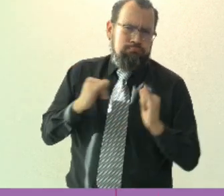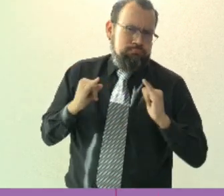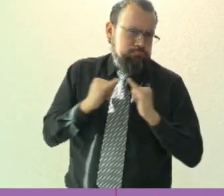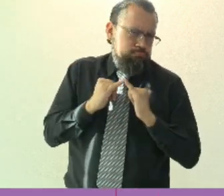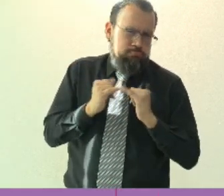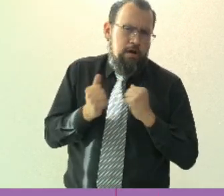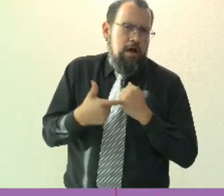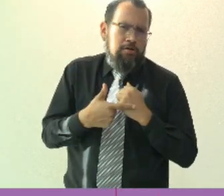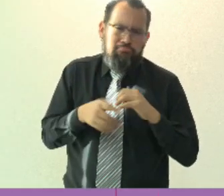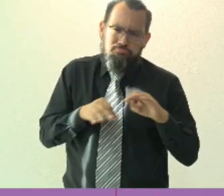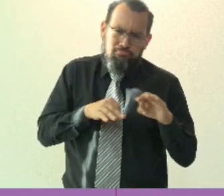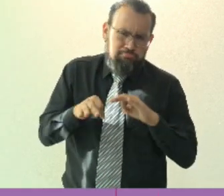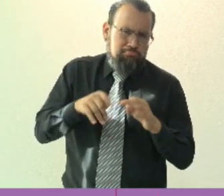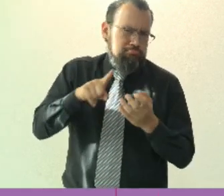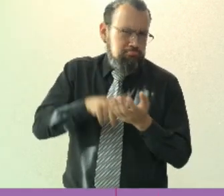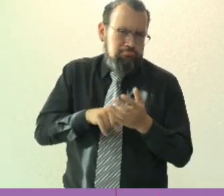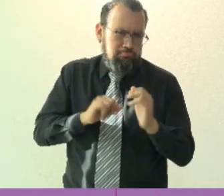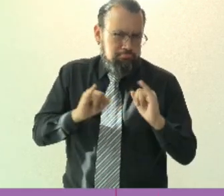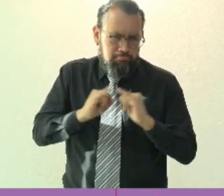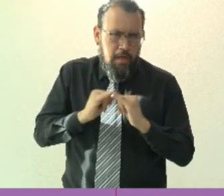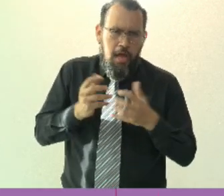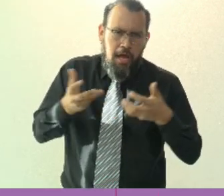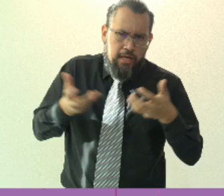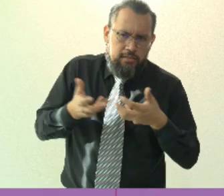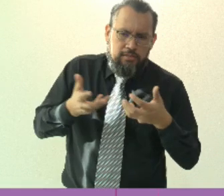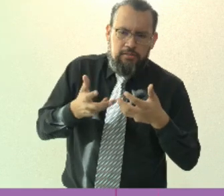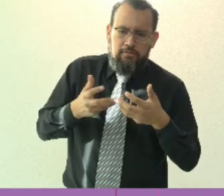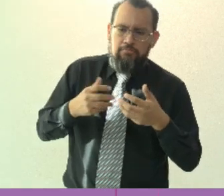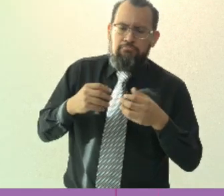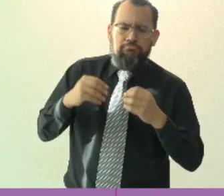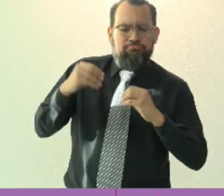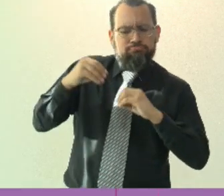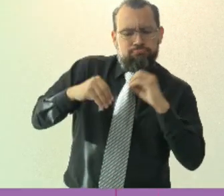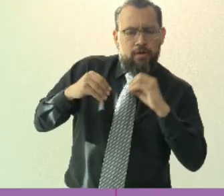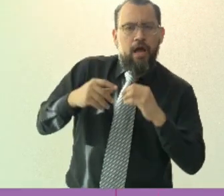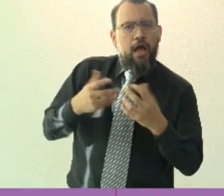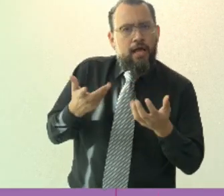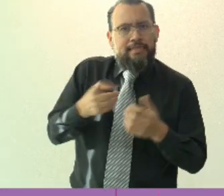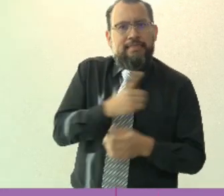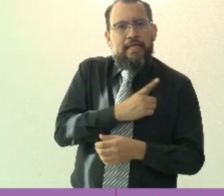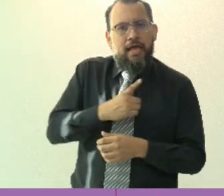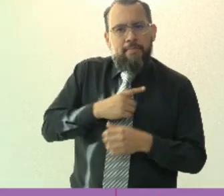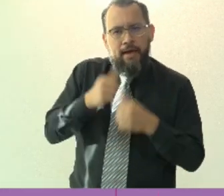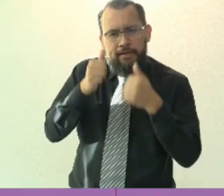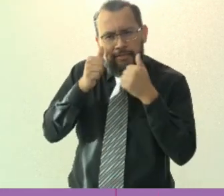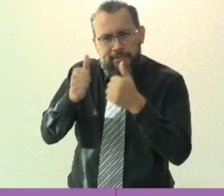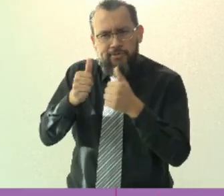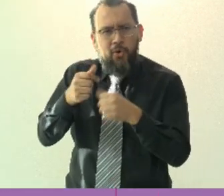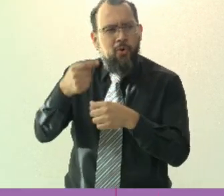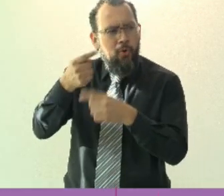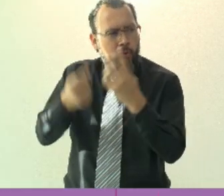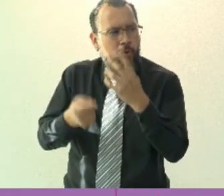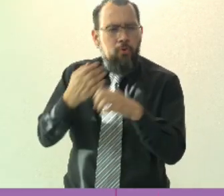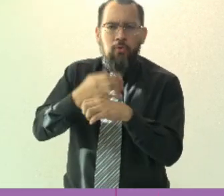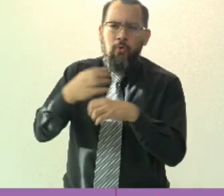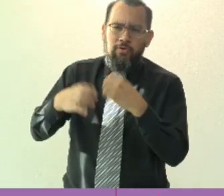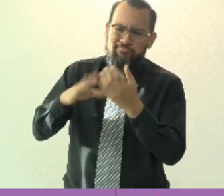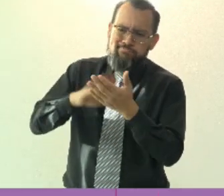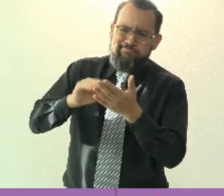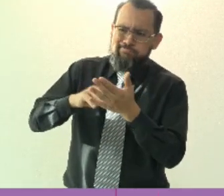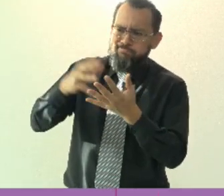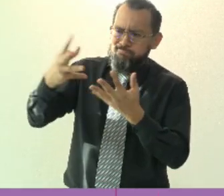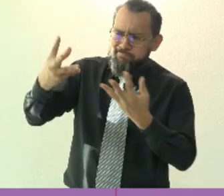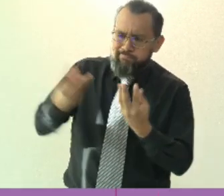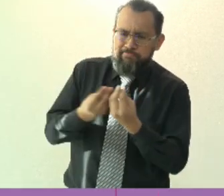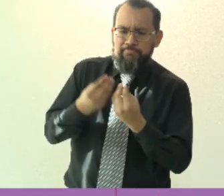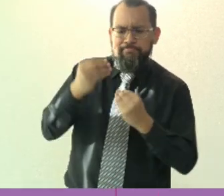y funciones institucionales, tengamos un control adecuado de toda esta documentación para que